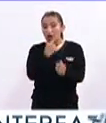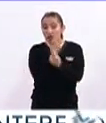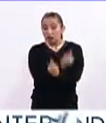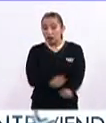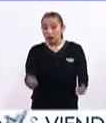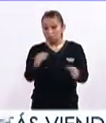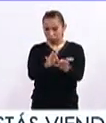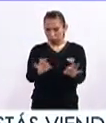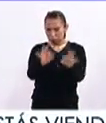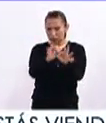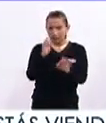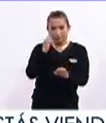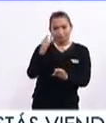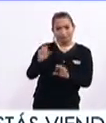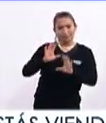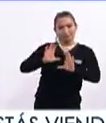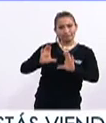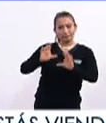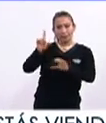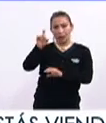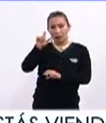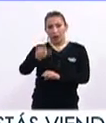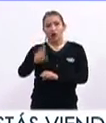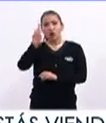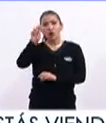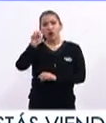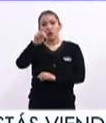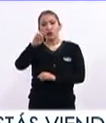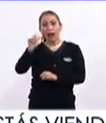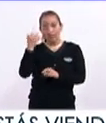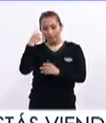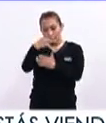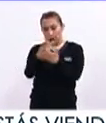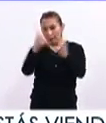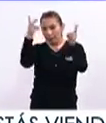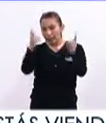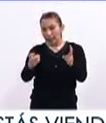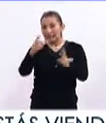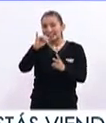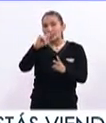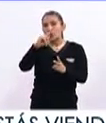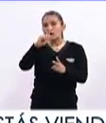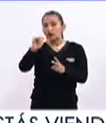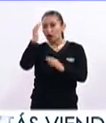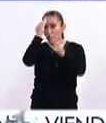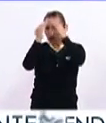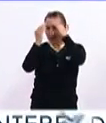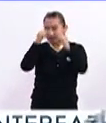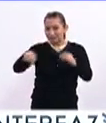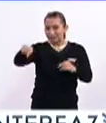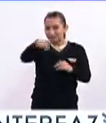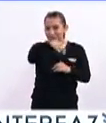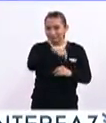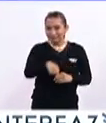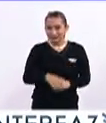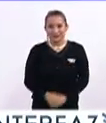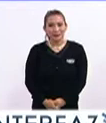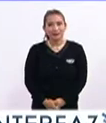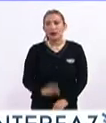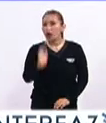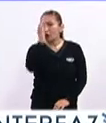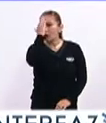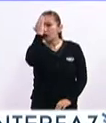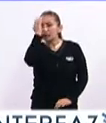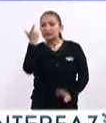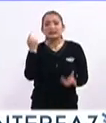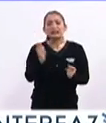niños la importancia del cuidado del agua, la UNAM desarrolló el programa Circuito del Conocimiento. Conoce